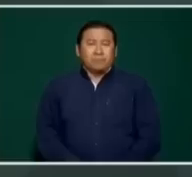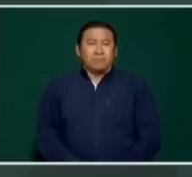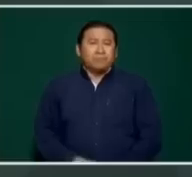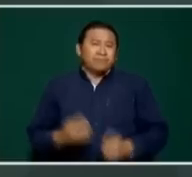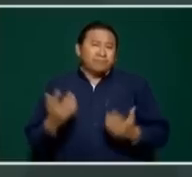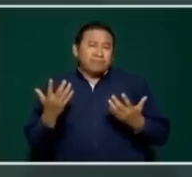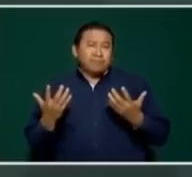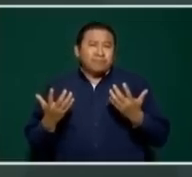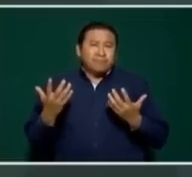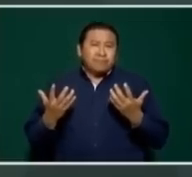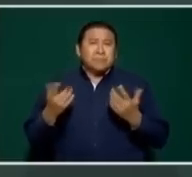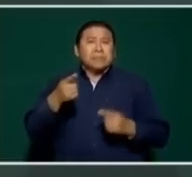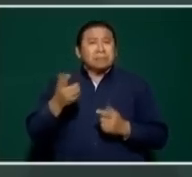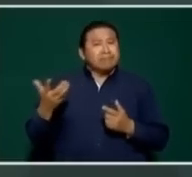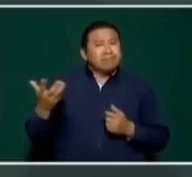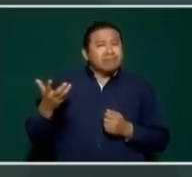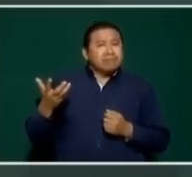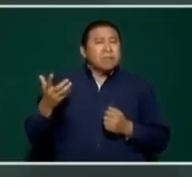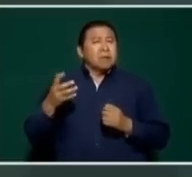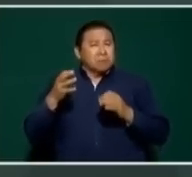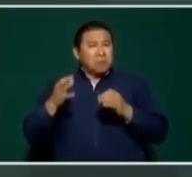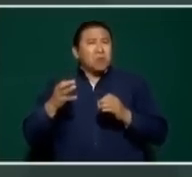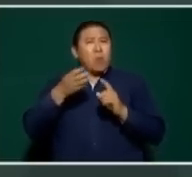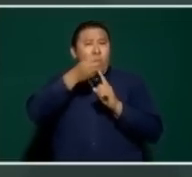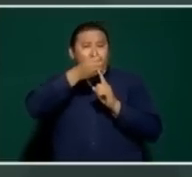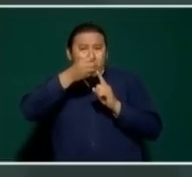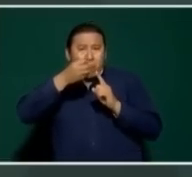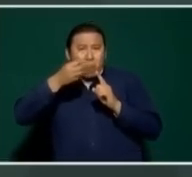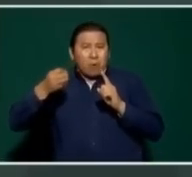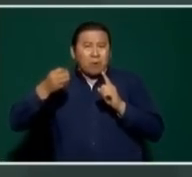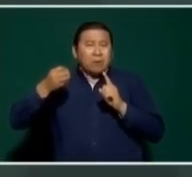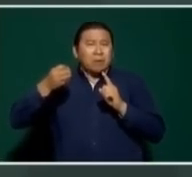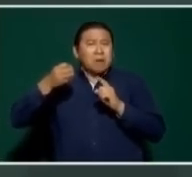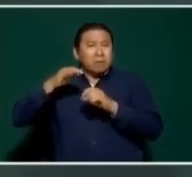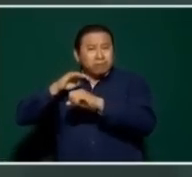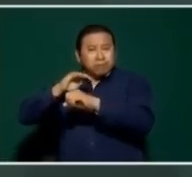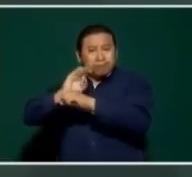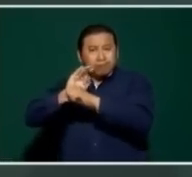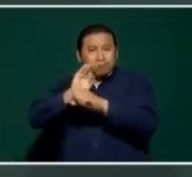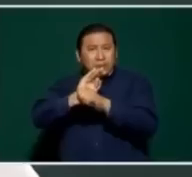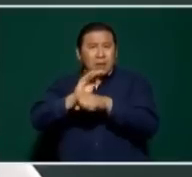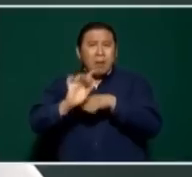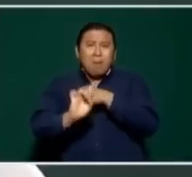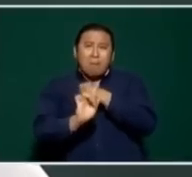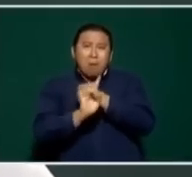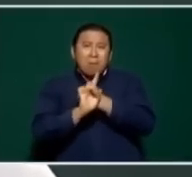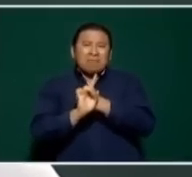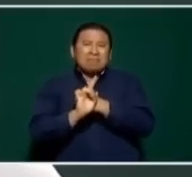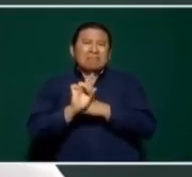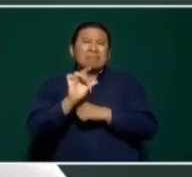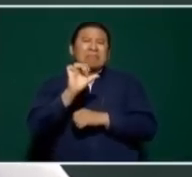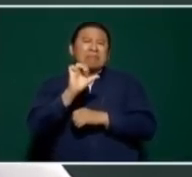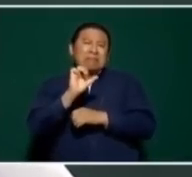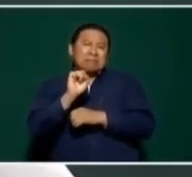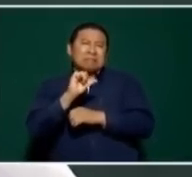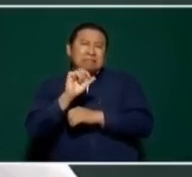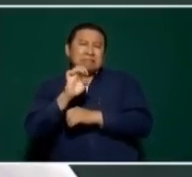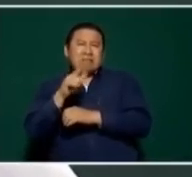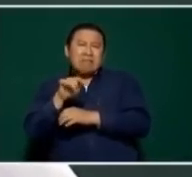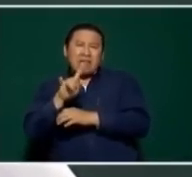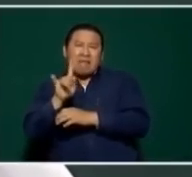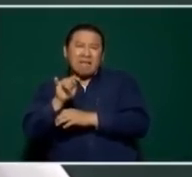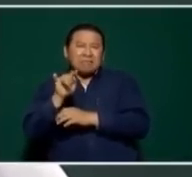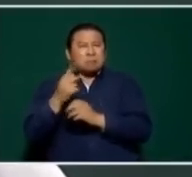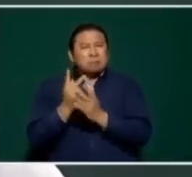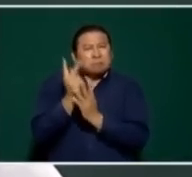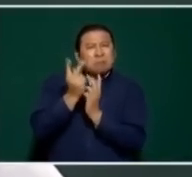lo que se está haciendo de manera coordinada para enfrentar el problema del sargazo.